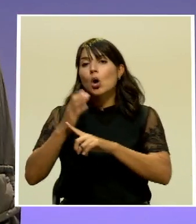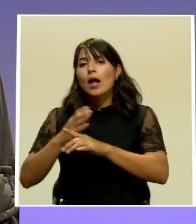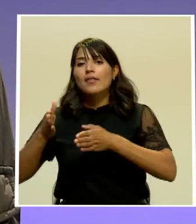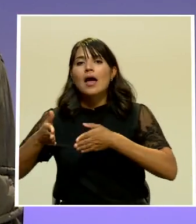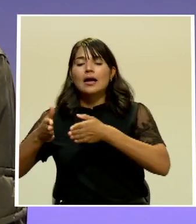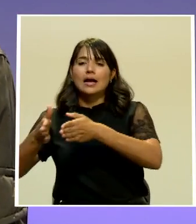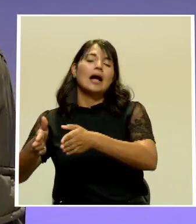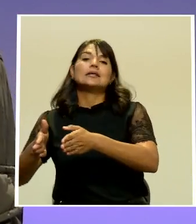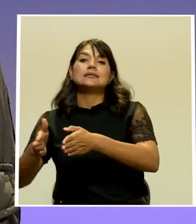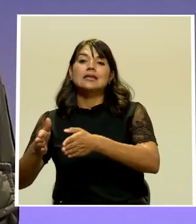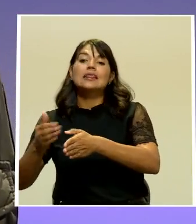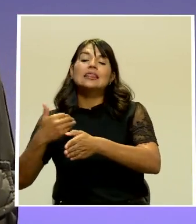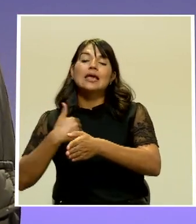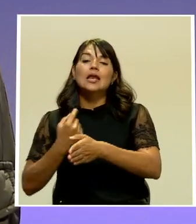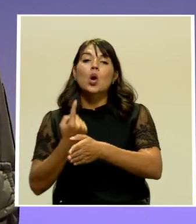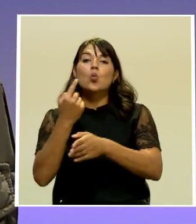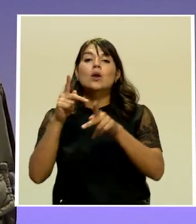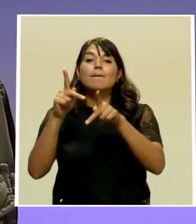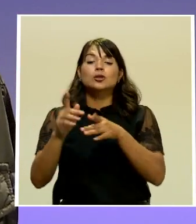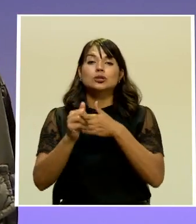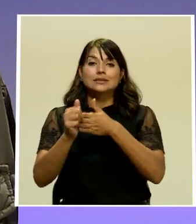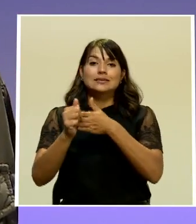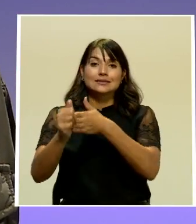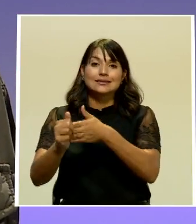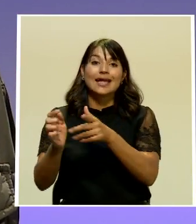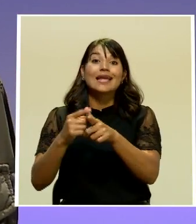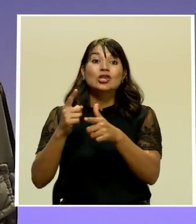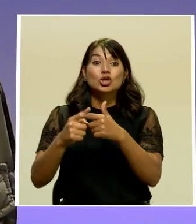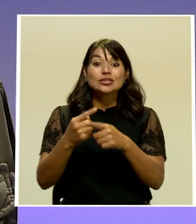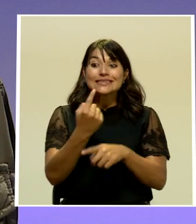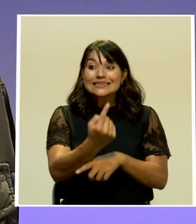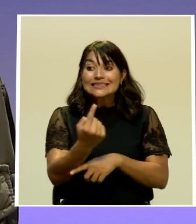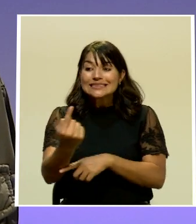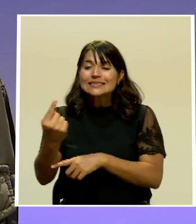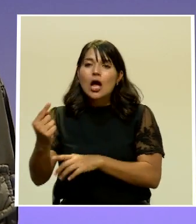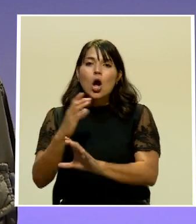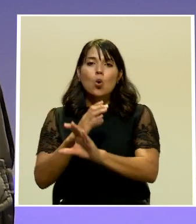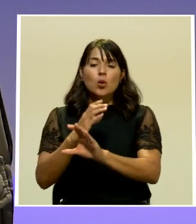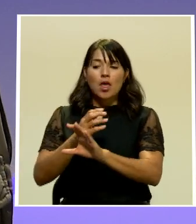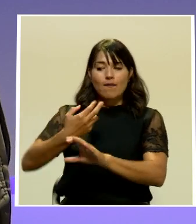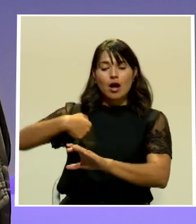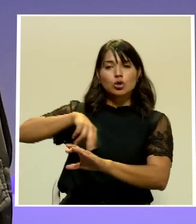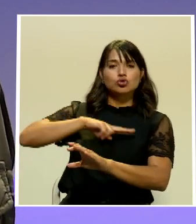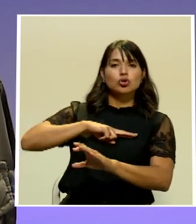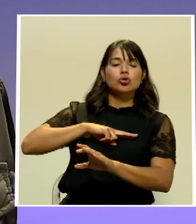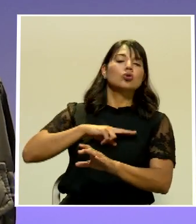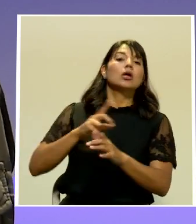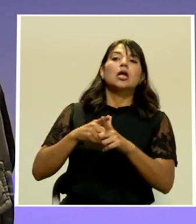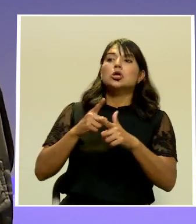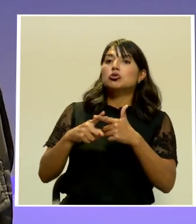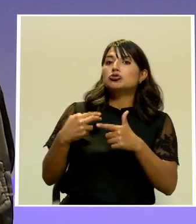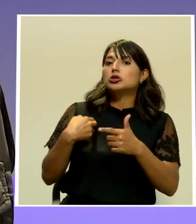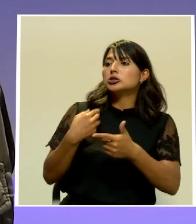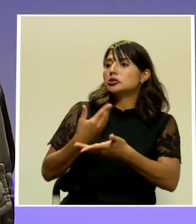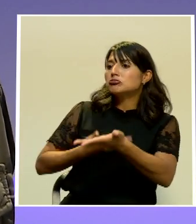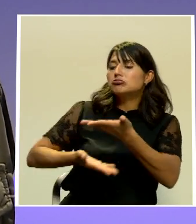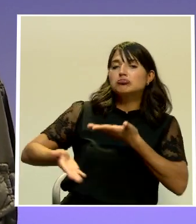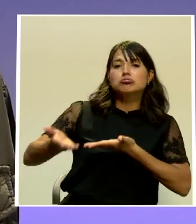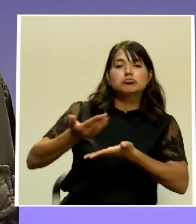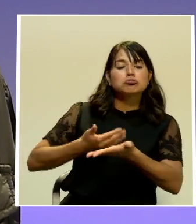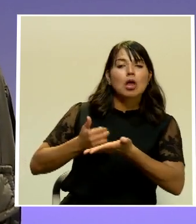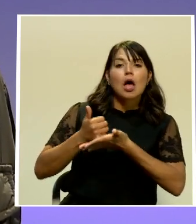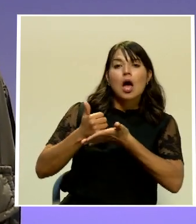cada calle y esas personas nos cuidaban, sabían que andábamos ahí y colaboramos. Fue una colaboración,